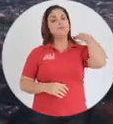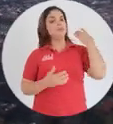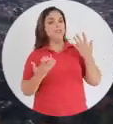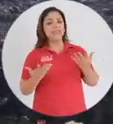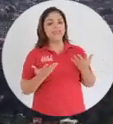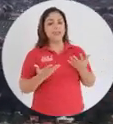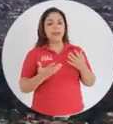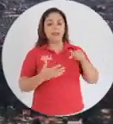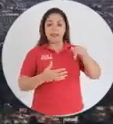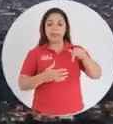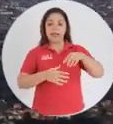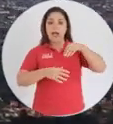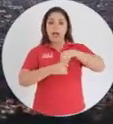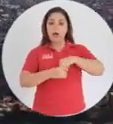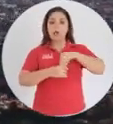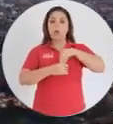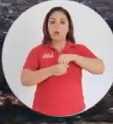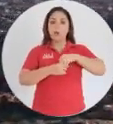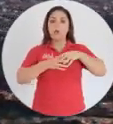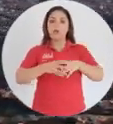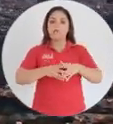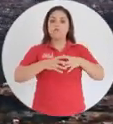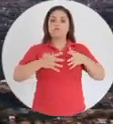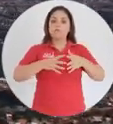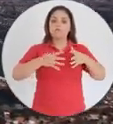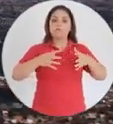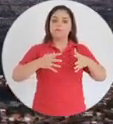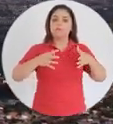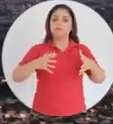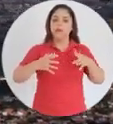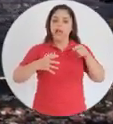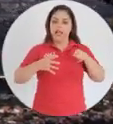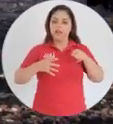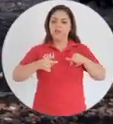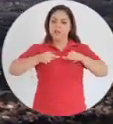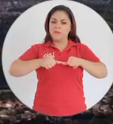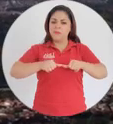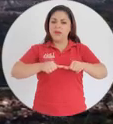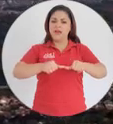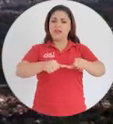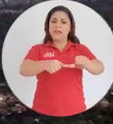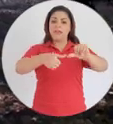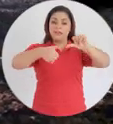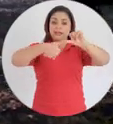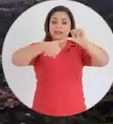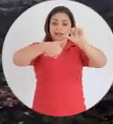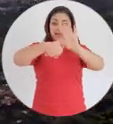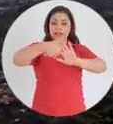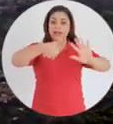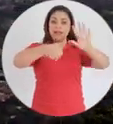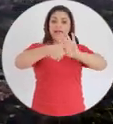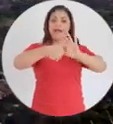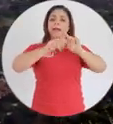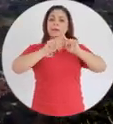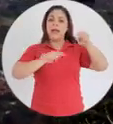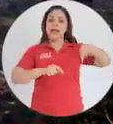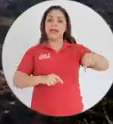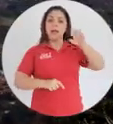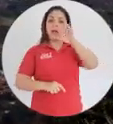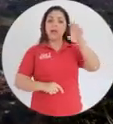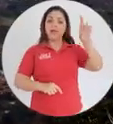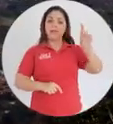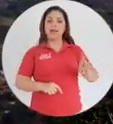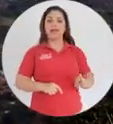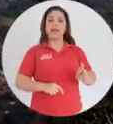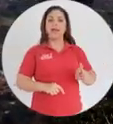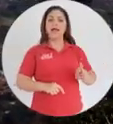Que esa acumulación de ese tipo se ha mantenido en el resto de Centroamérica y en